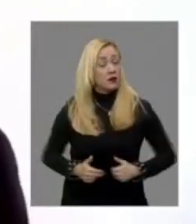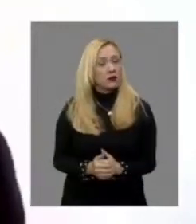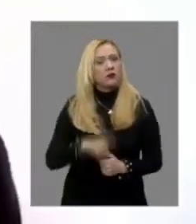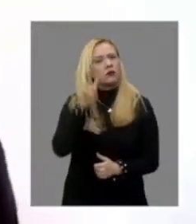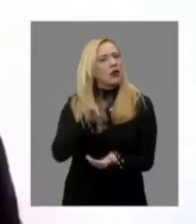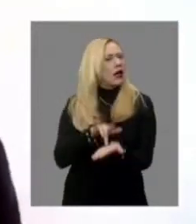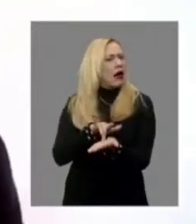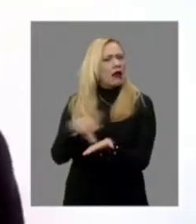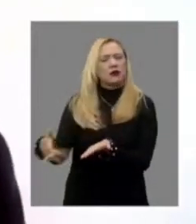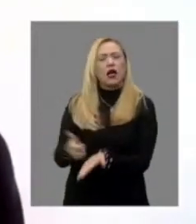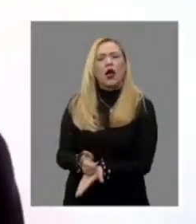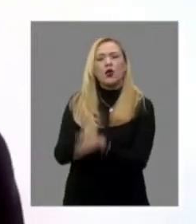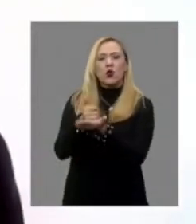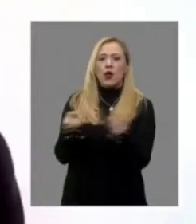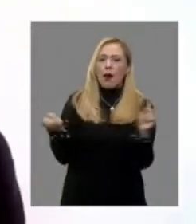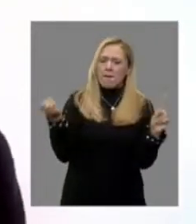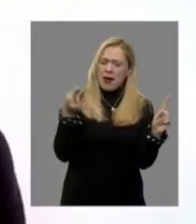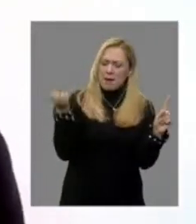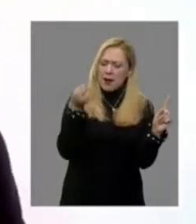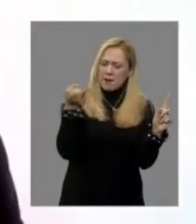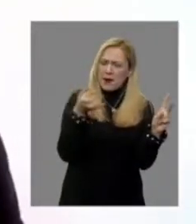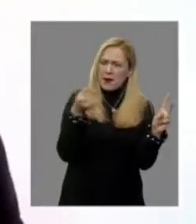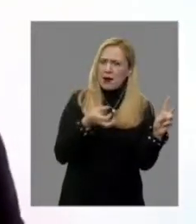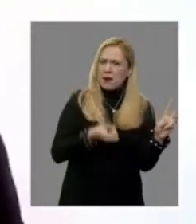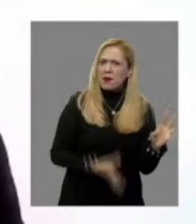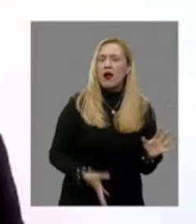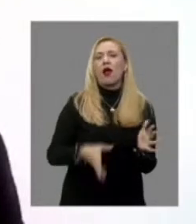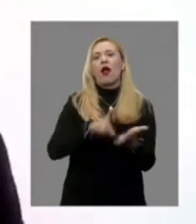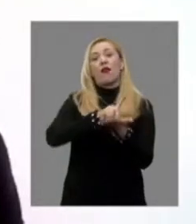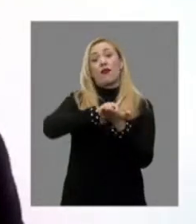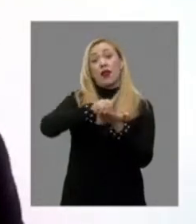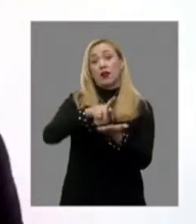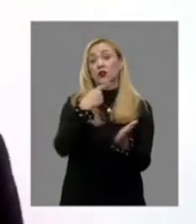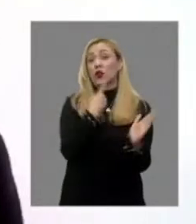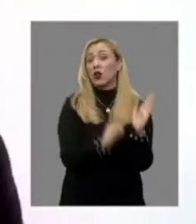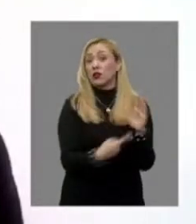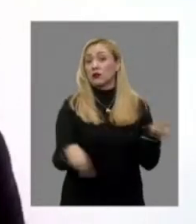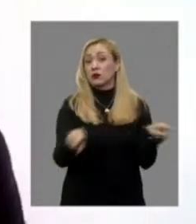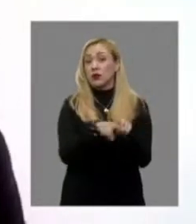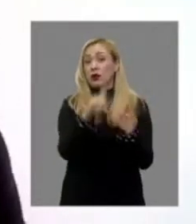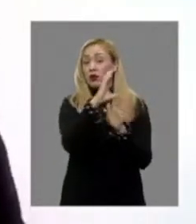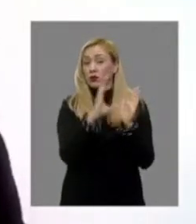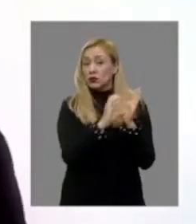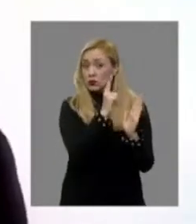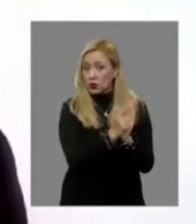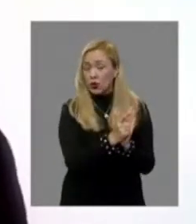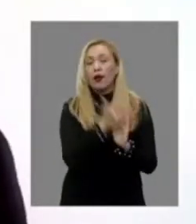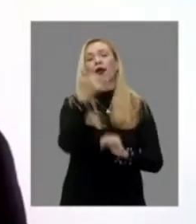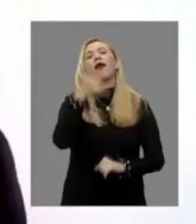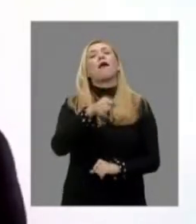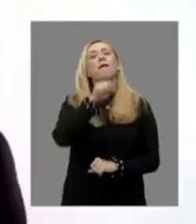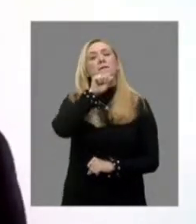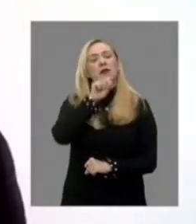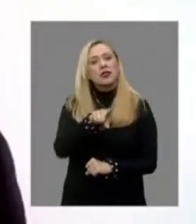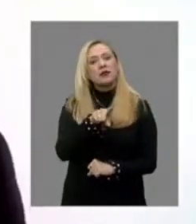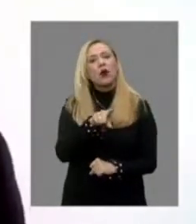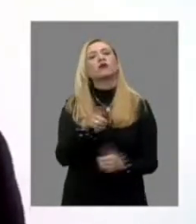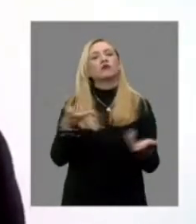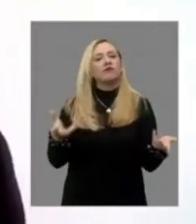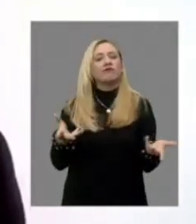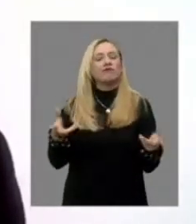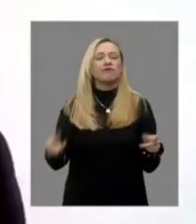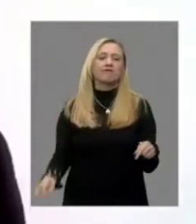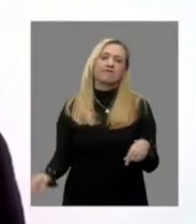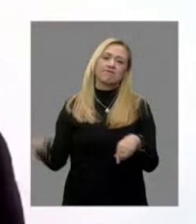ayudó a dar contenido tanto a los derechos previstos en la Constitución, pero también a incorporar